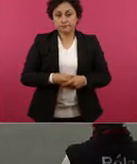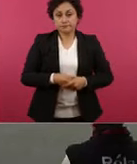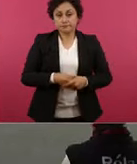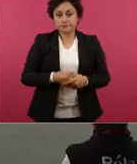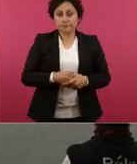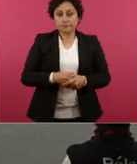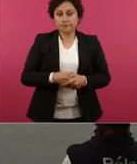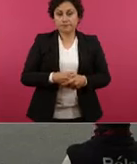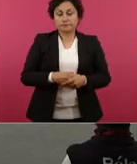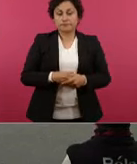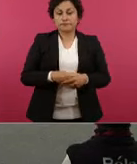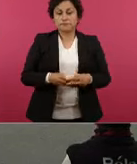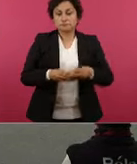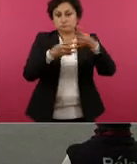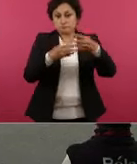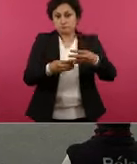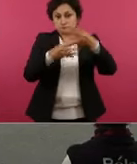Bájale, bájale.